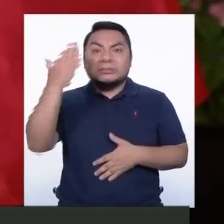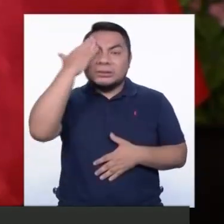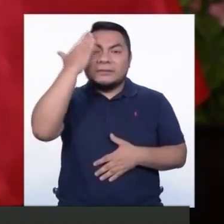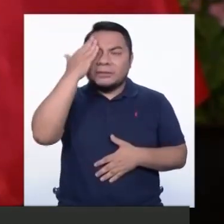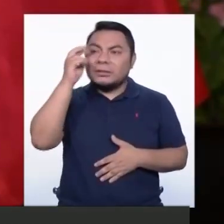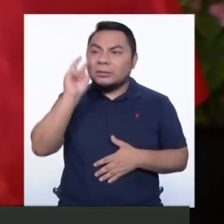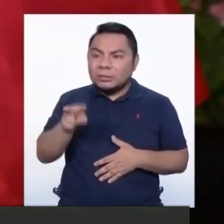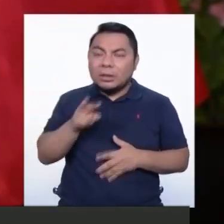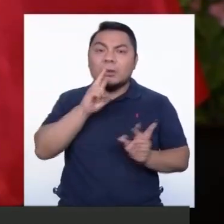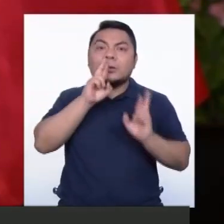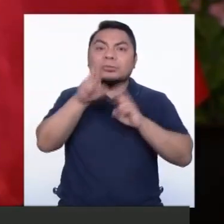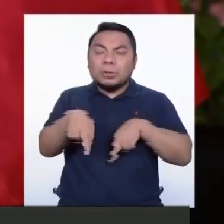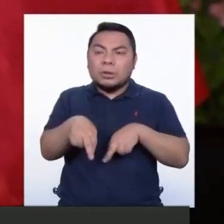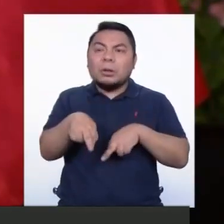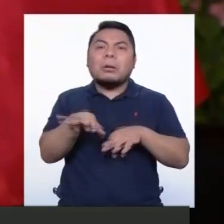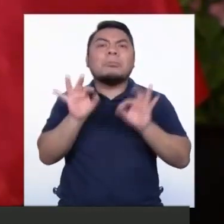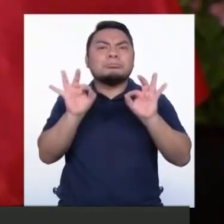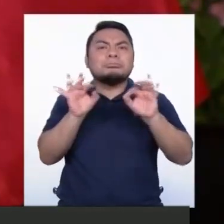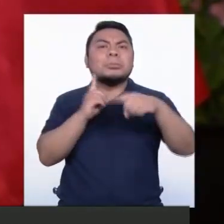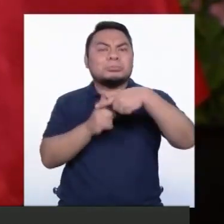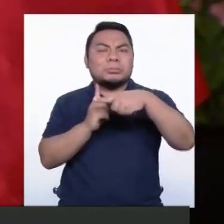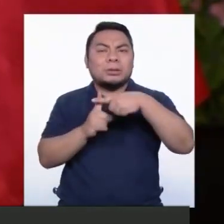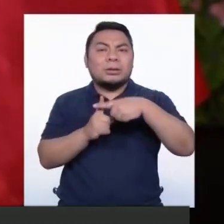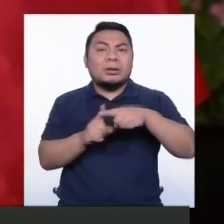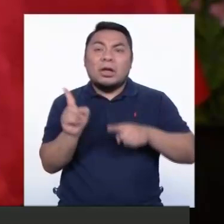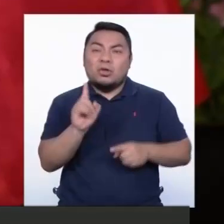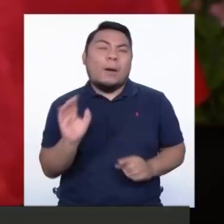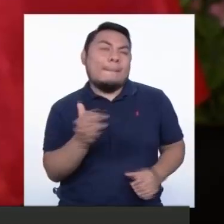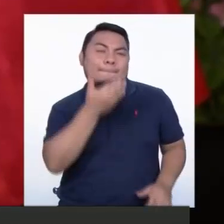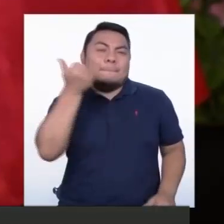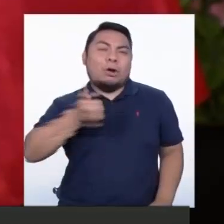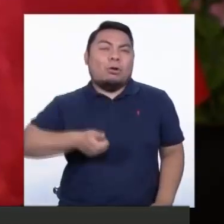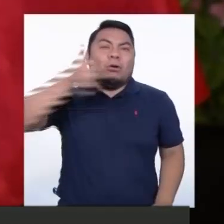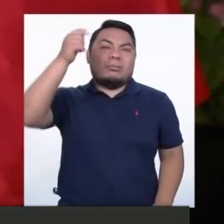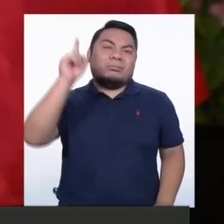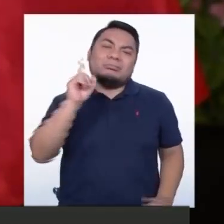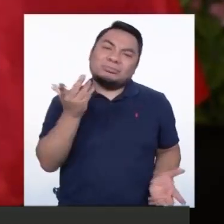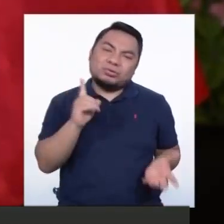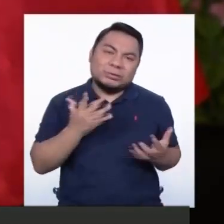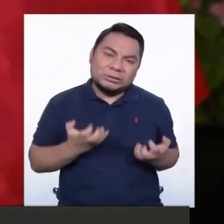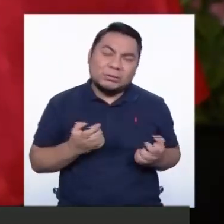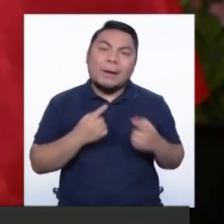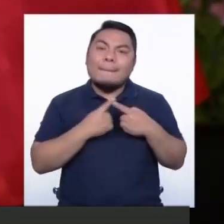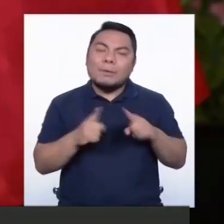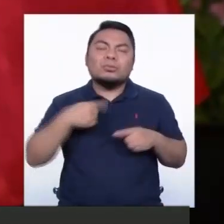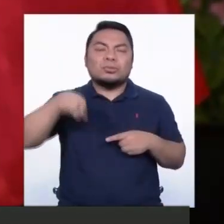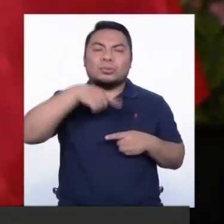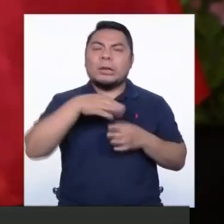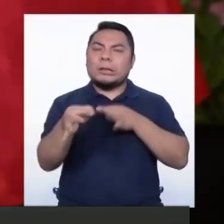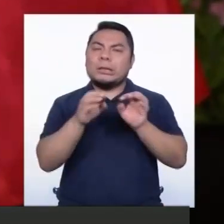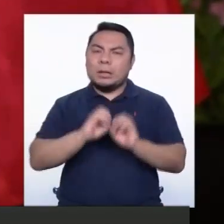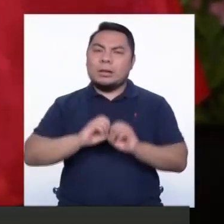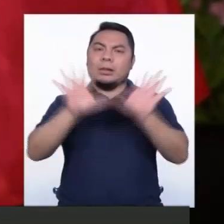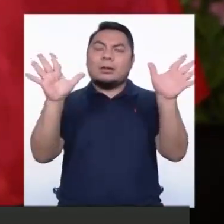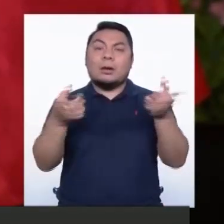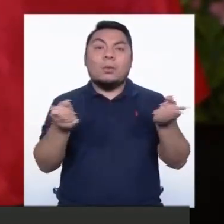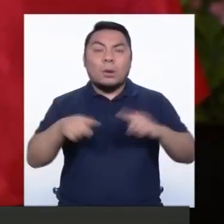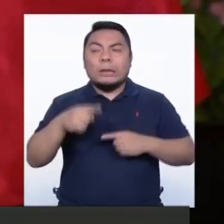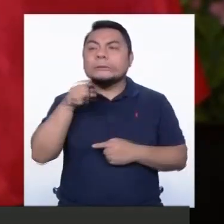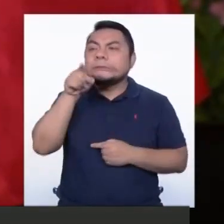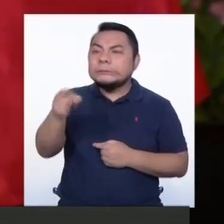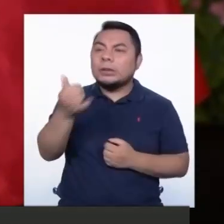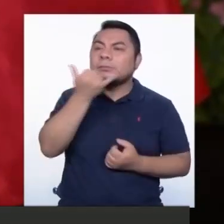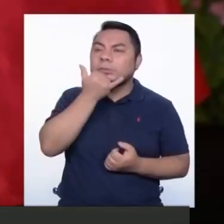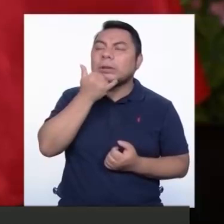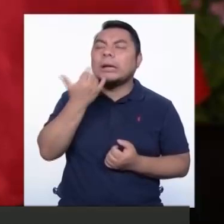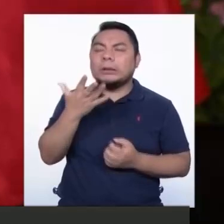son satisfactorios, no los óptimos que quisiéramos. Siempre nosotros somos muy claros, cuando hay algo que reconocer de que